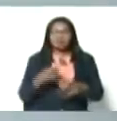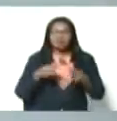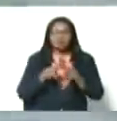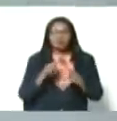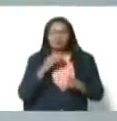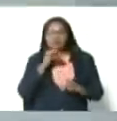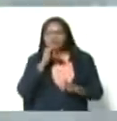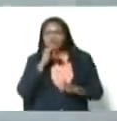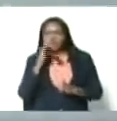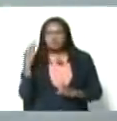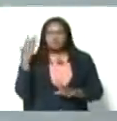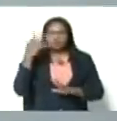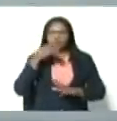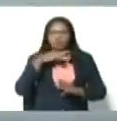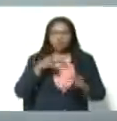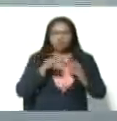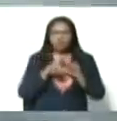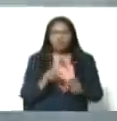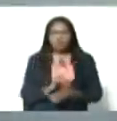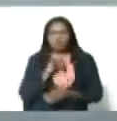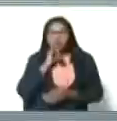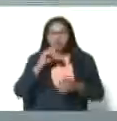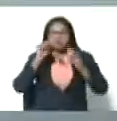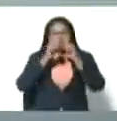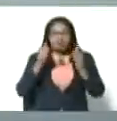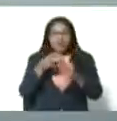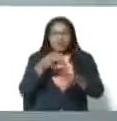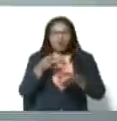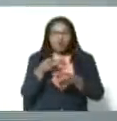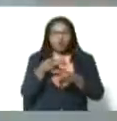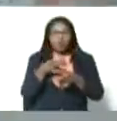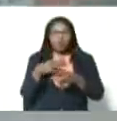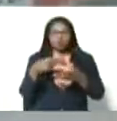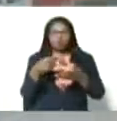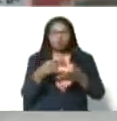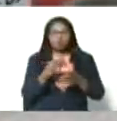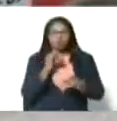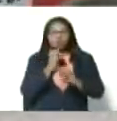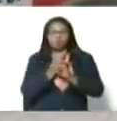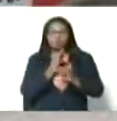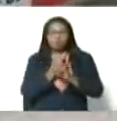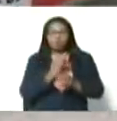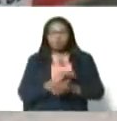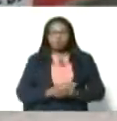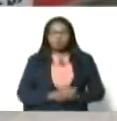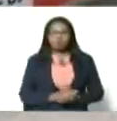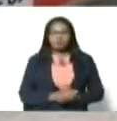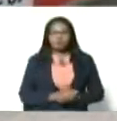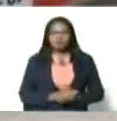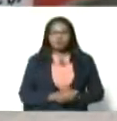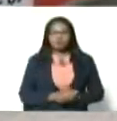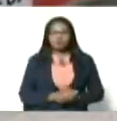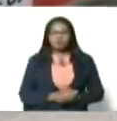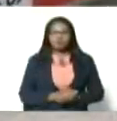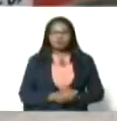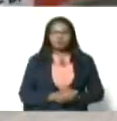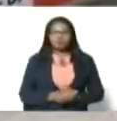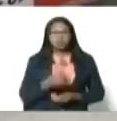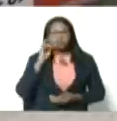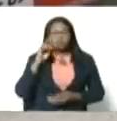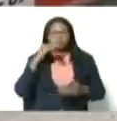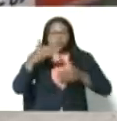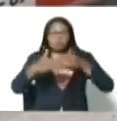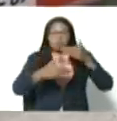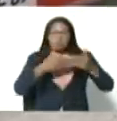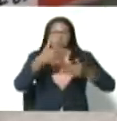en donde estaba manifestando que debíamos ir al sistema de cobro digital, totalmente digital, electrónico. En este particular hemos venido a través